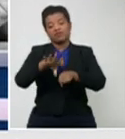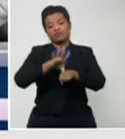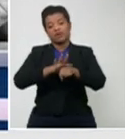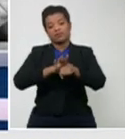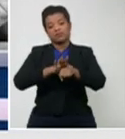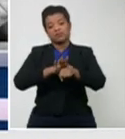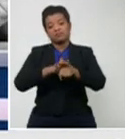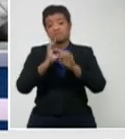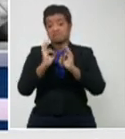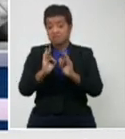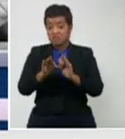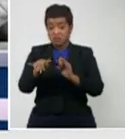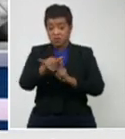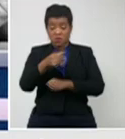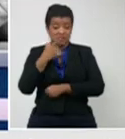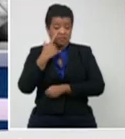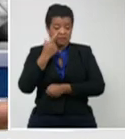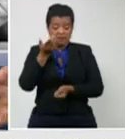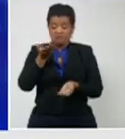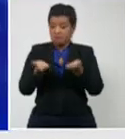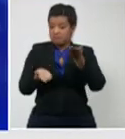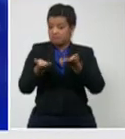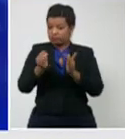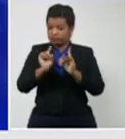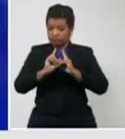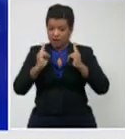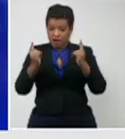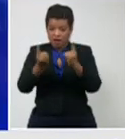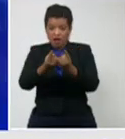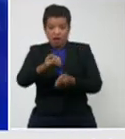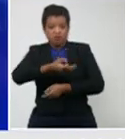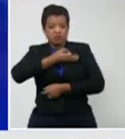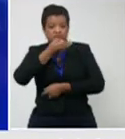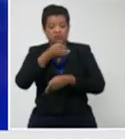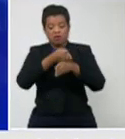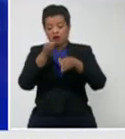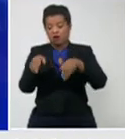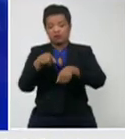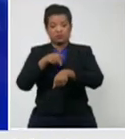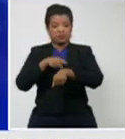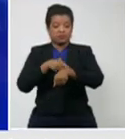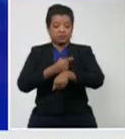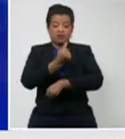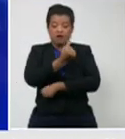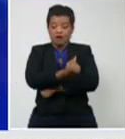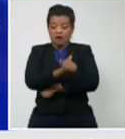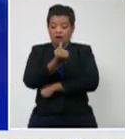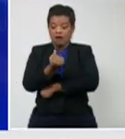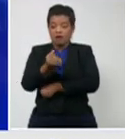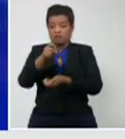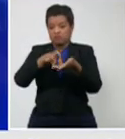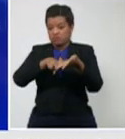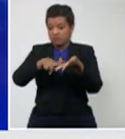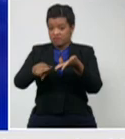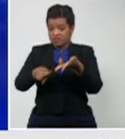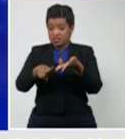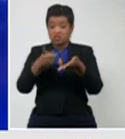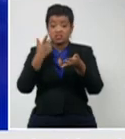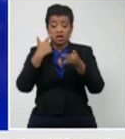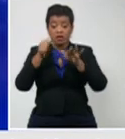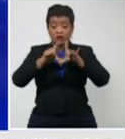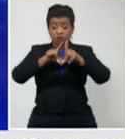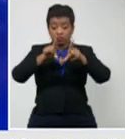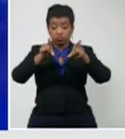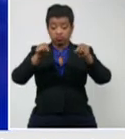reflejaba incluso el balance general, doctor, hasta este momento por cada una de las provincias y veíamos que como acumulado total